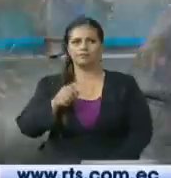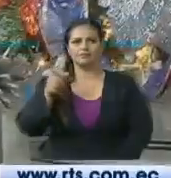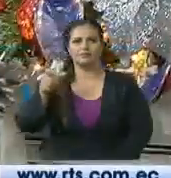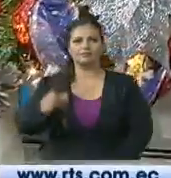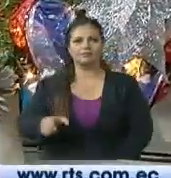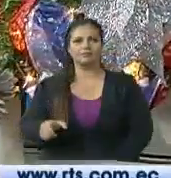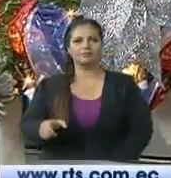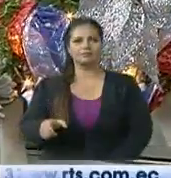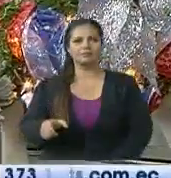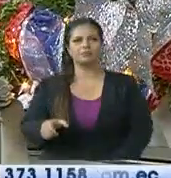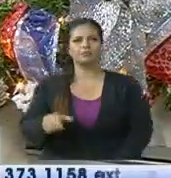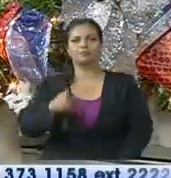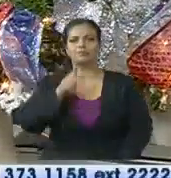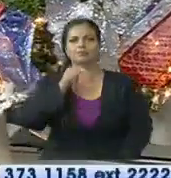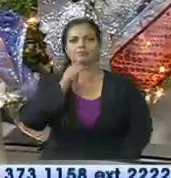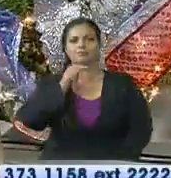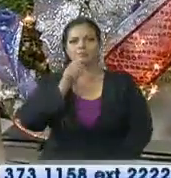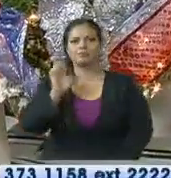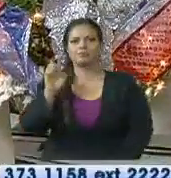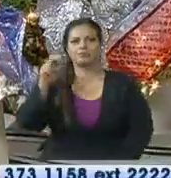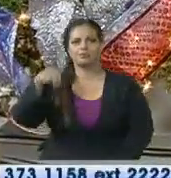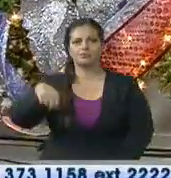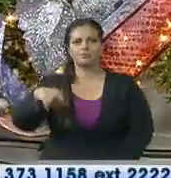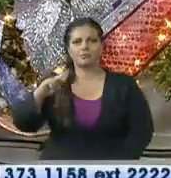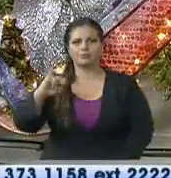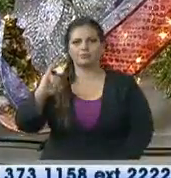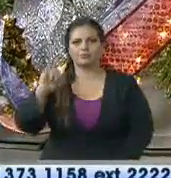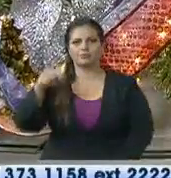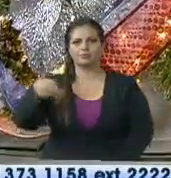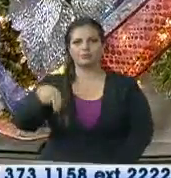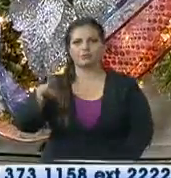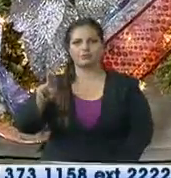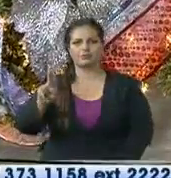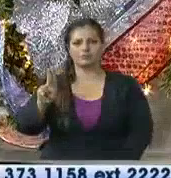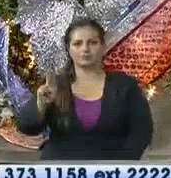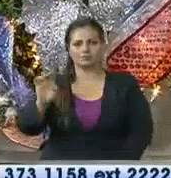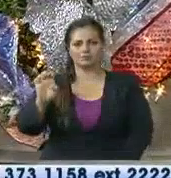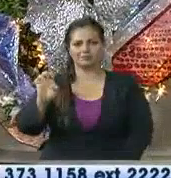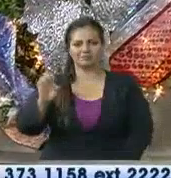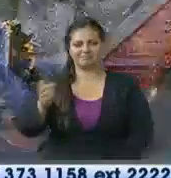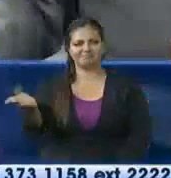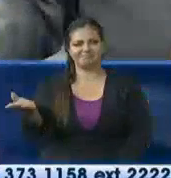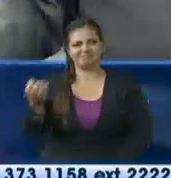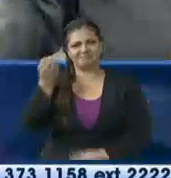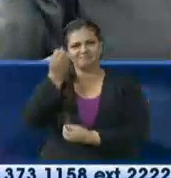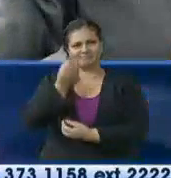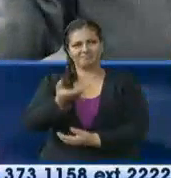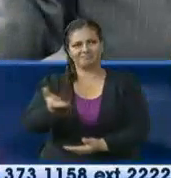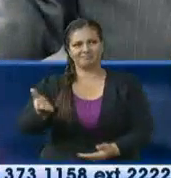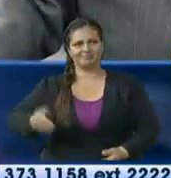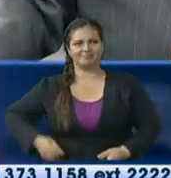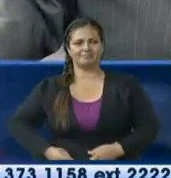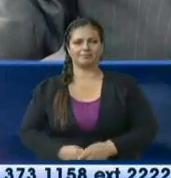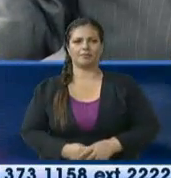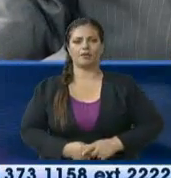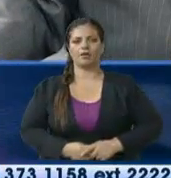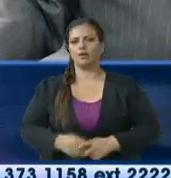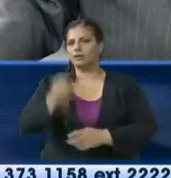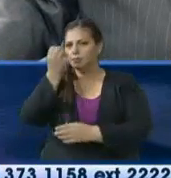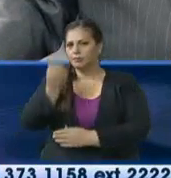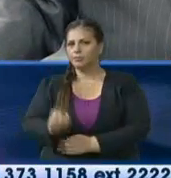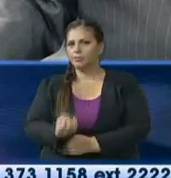¿ves? Vámonos entonces con Enrique Muñoz. Enrique Muñoz. Que está también listo para informarnos. Enrique, buenos